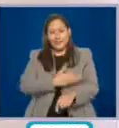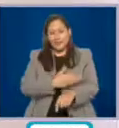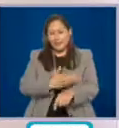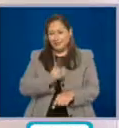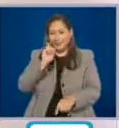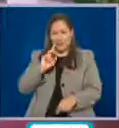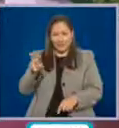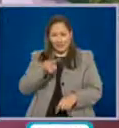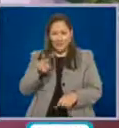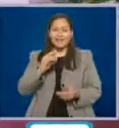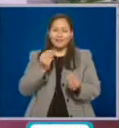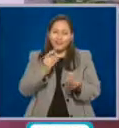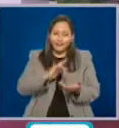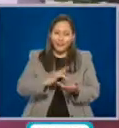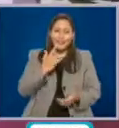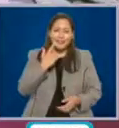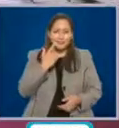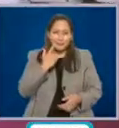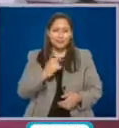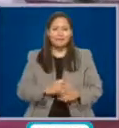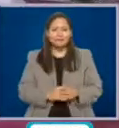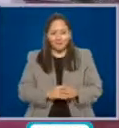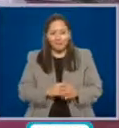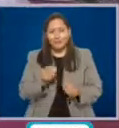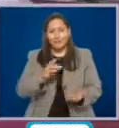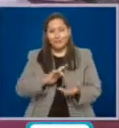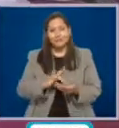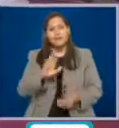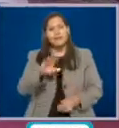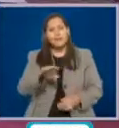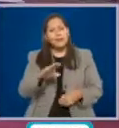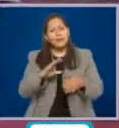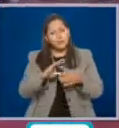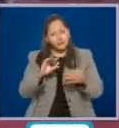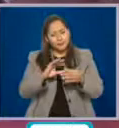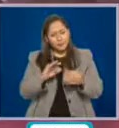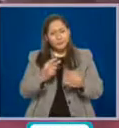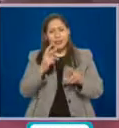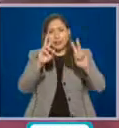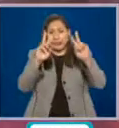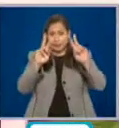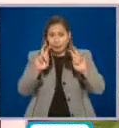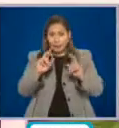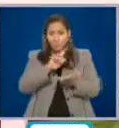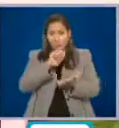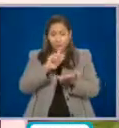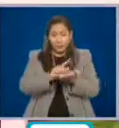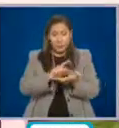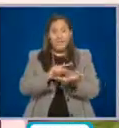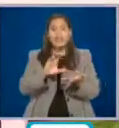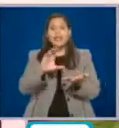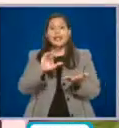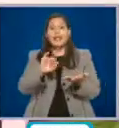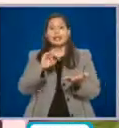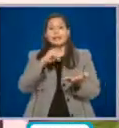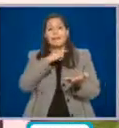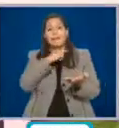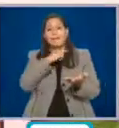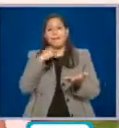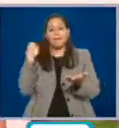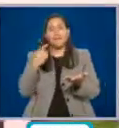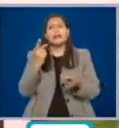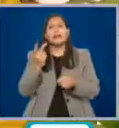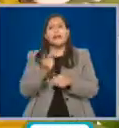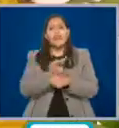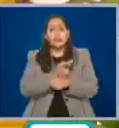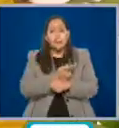Muchas gracias, lo mismo decimos. Como siempre, muchas gracias. Oye, pues explícanos este tema, esta ley que está por vencerse, qué es lo que va a